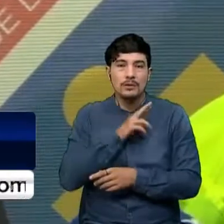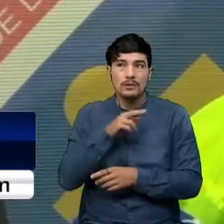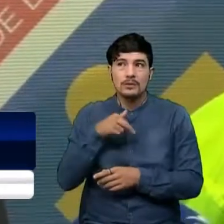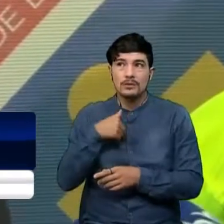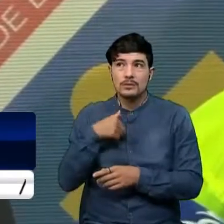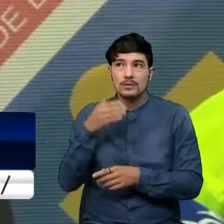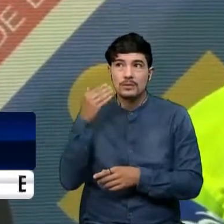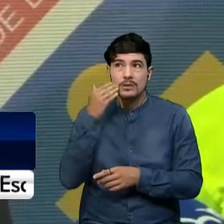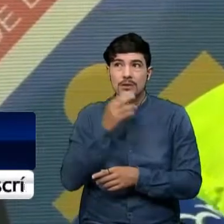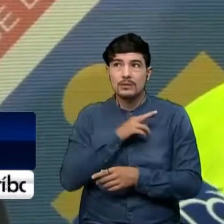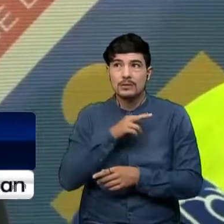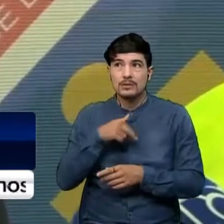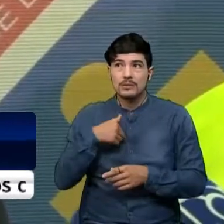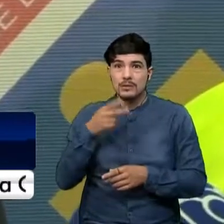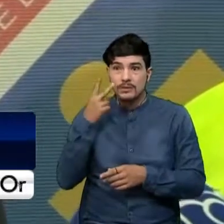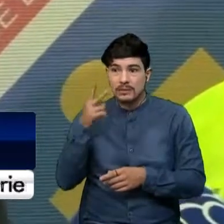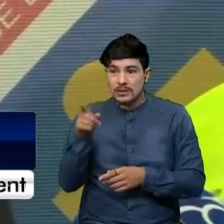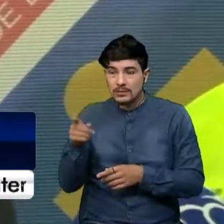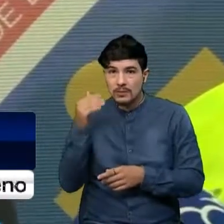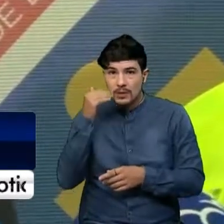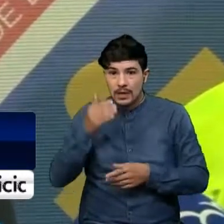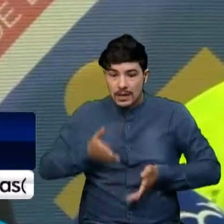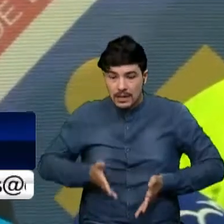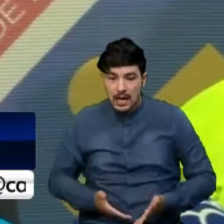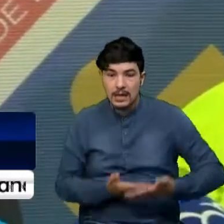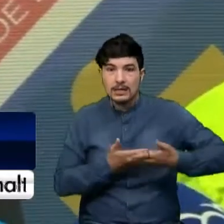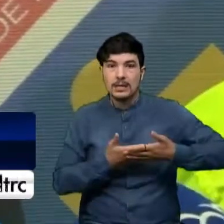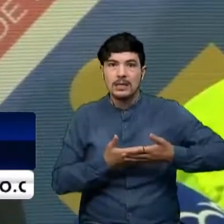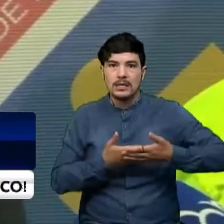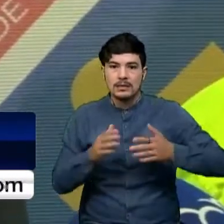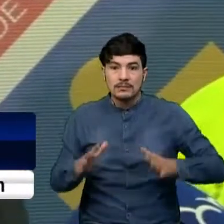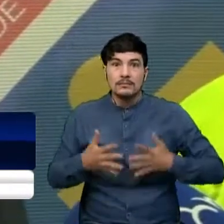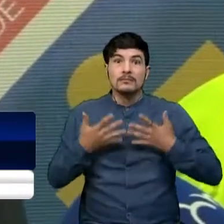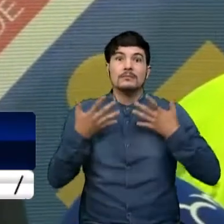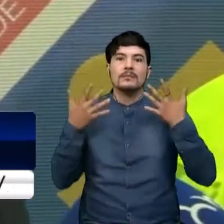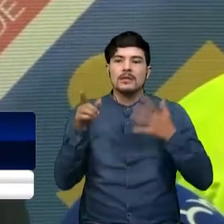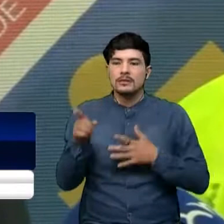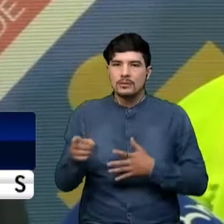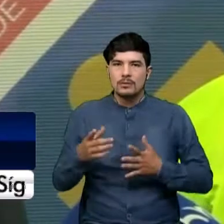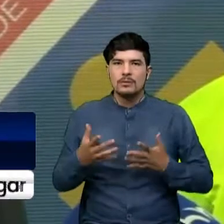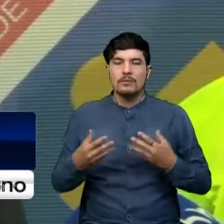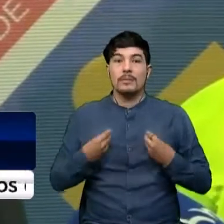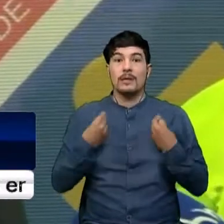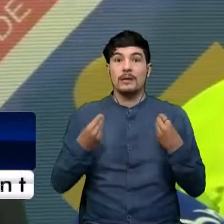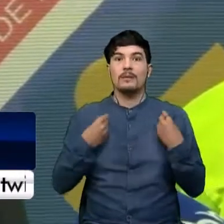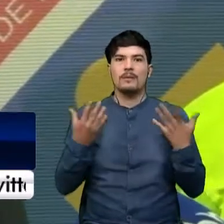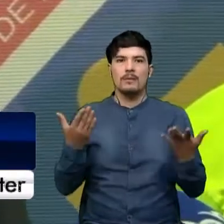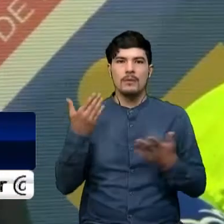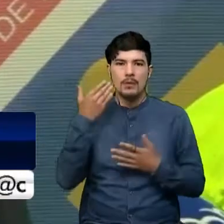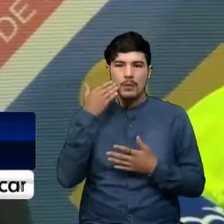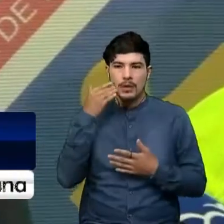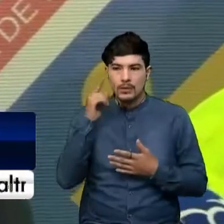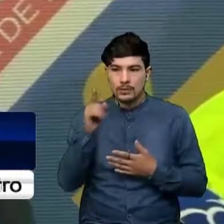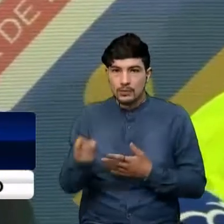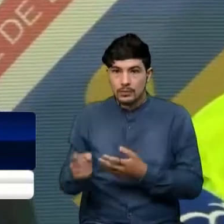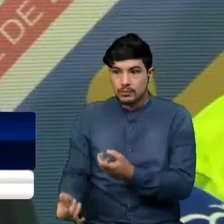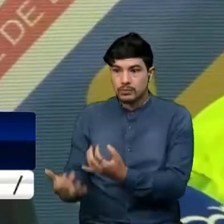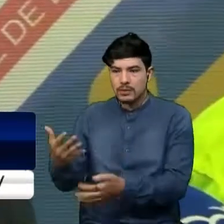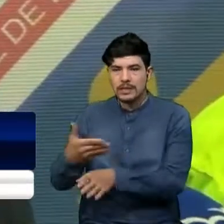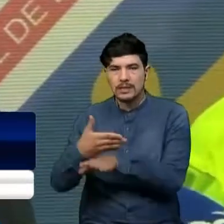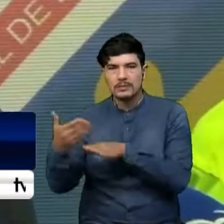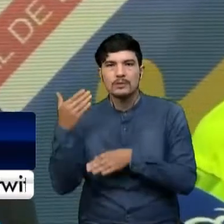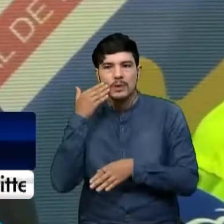al momento de nacer, respiró y estaba vivo y que la incineración fue